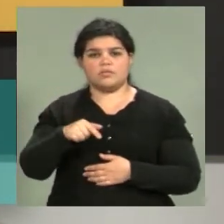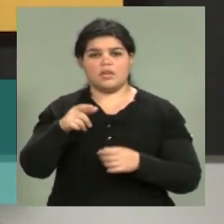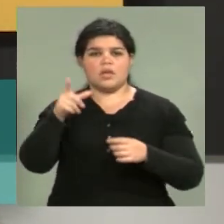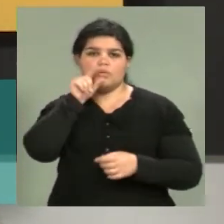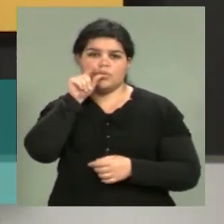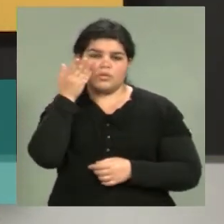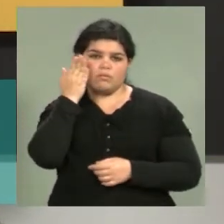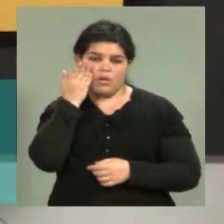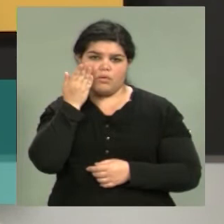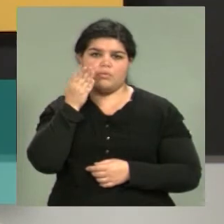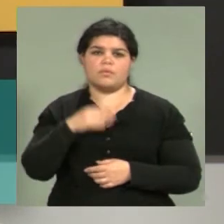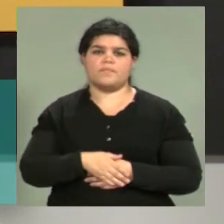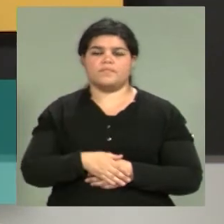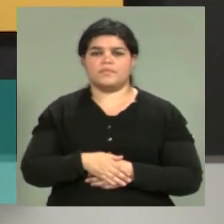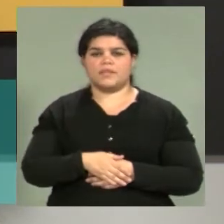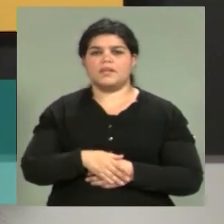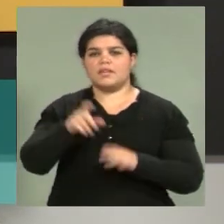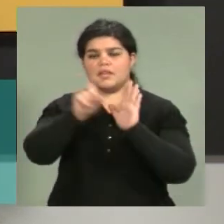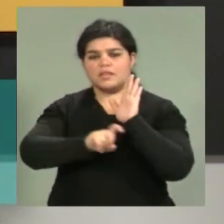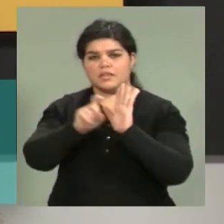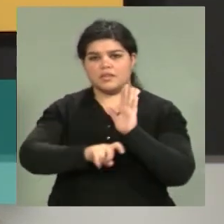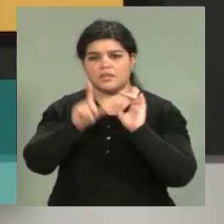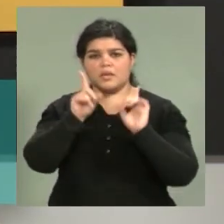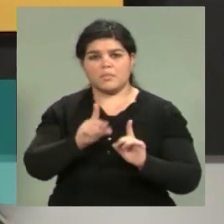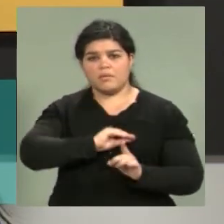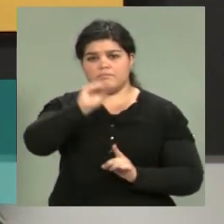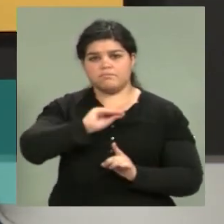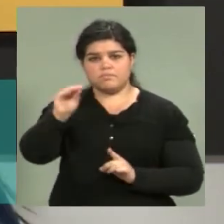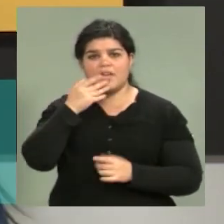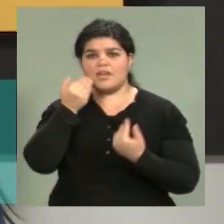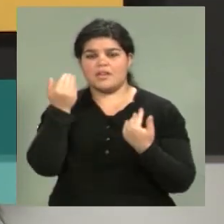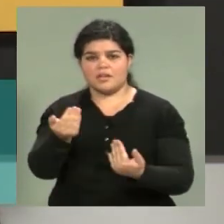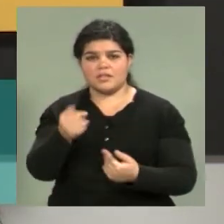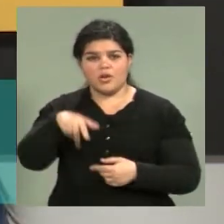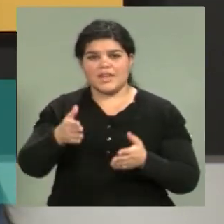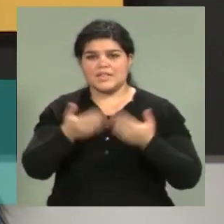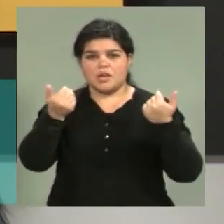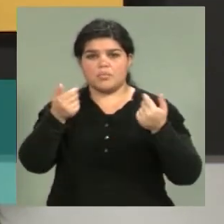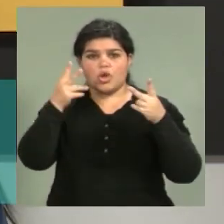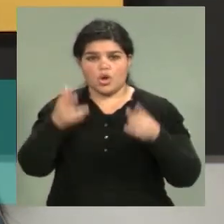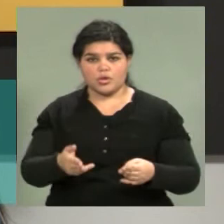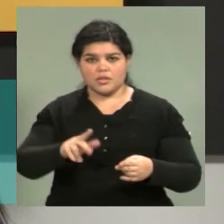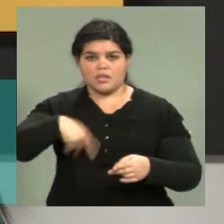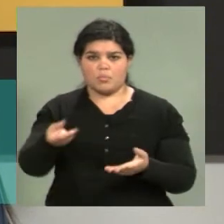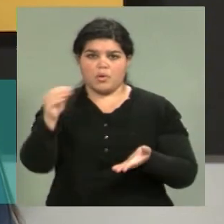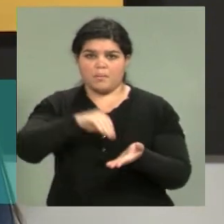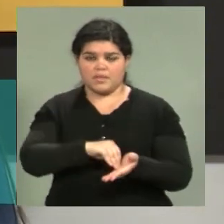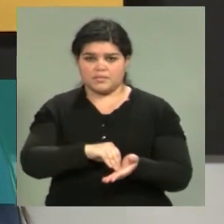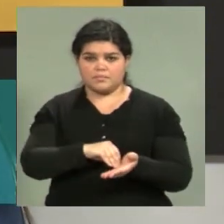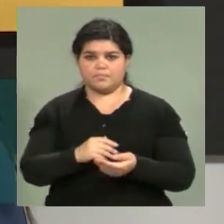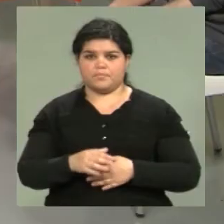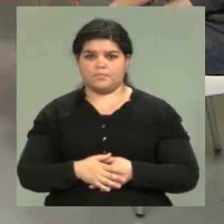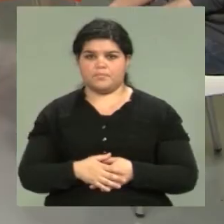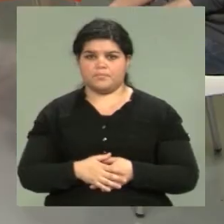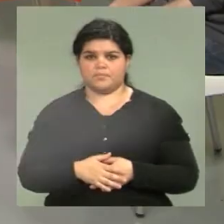sociales participando, en Facebook, en Instagram y en Twitter también, así que les agradecemos. Vamos rápidamente a un corte y enseguida continuamos con Distintos